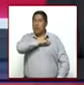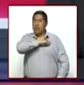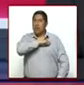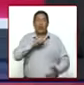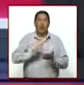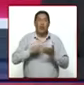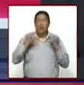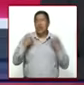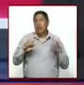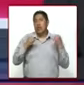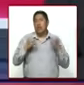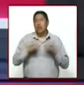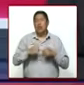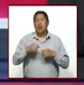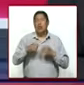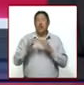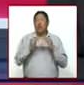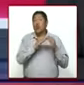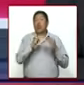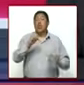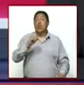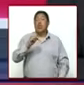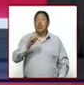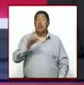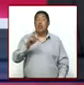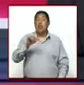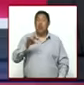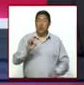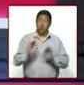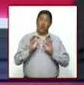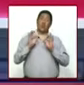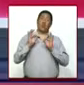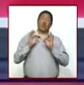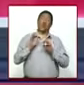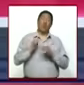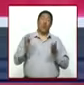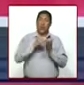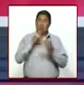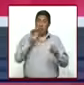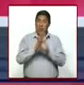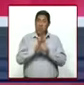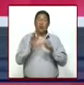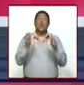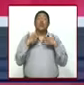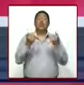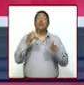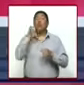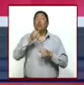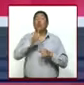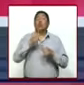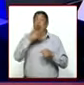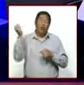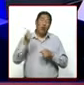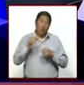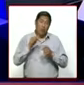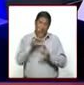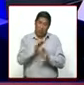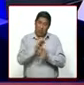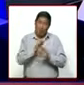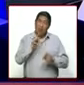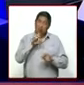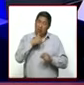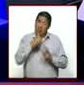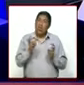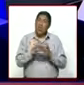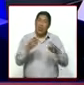Con esta iniciativa, Madrid se posiciona como un referente en innovación médica, reafirmando su compromiso con la salud de las mujeres y la mejora en la detección del